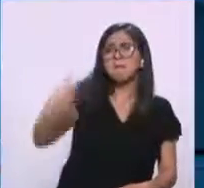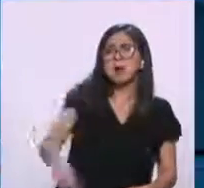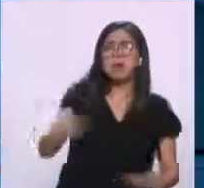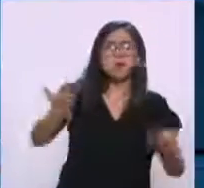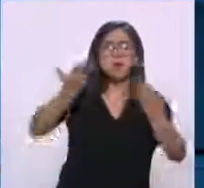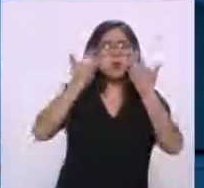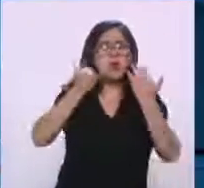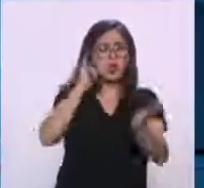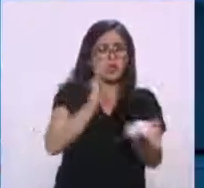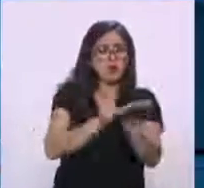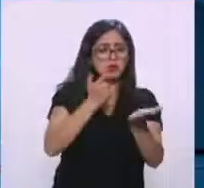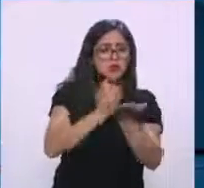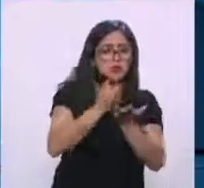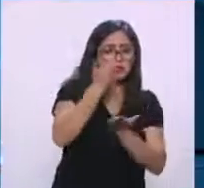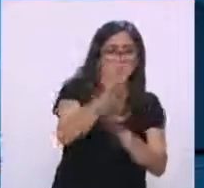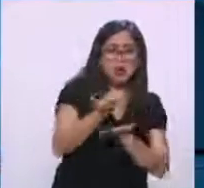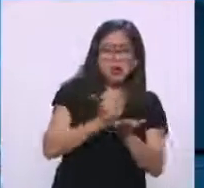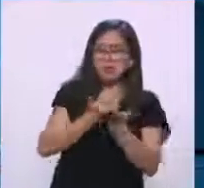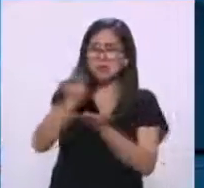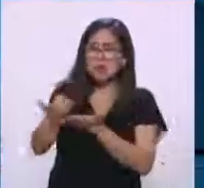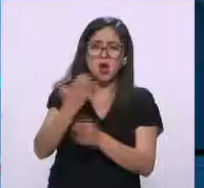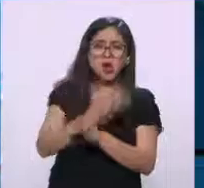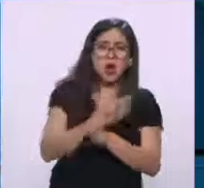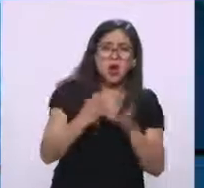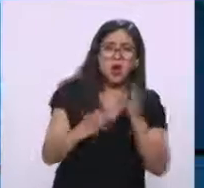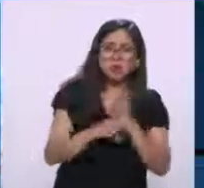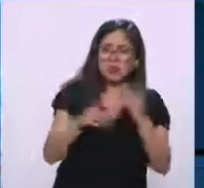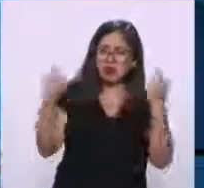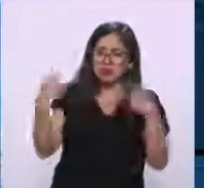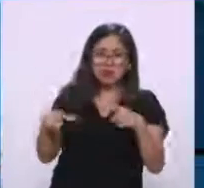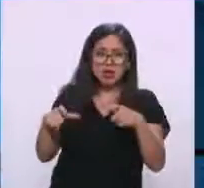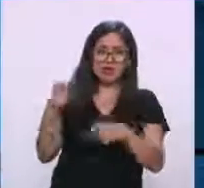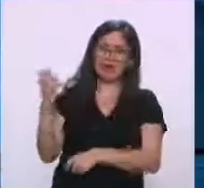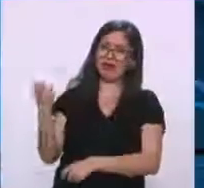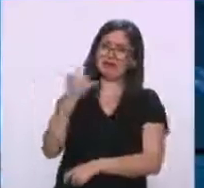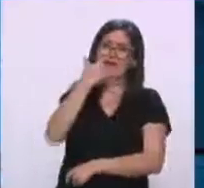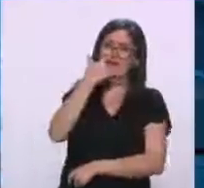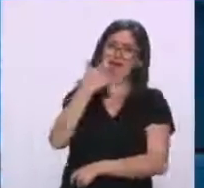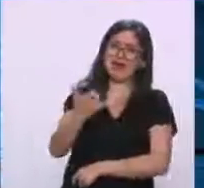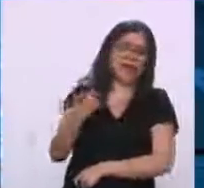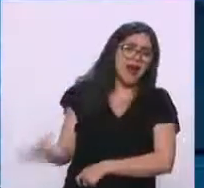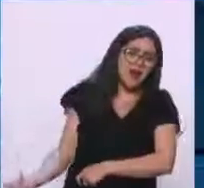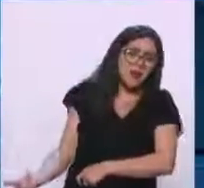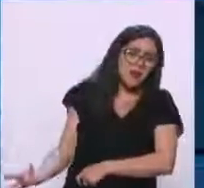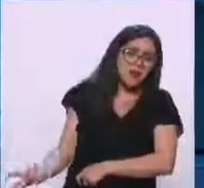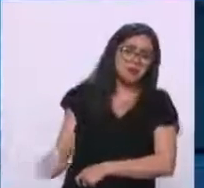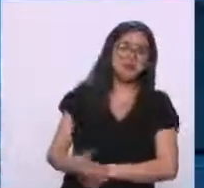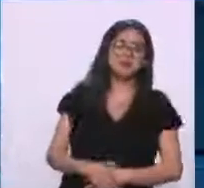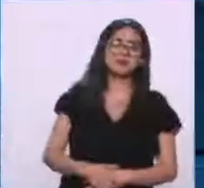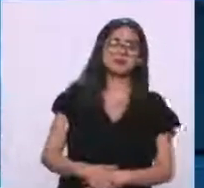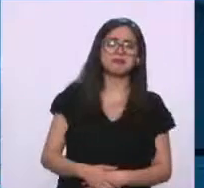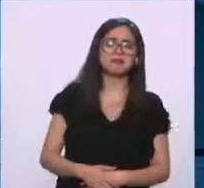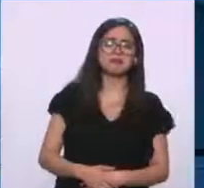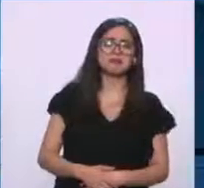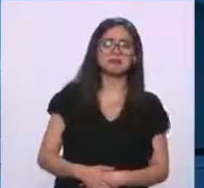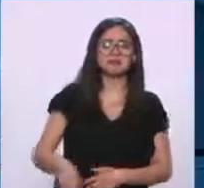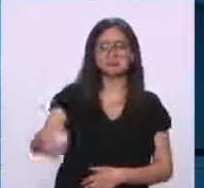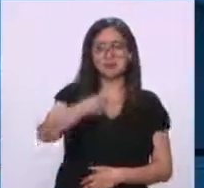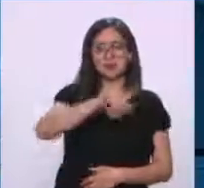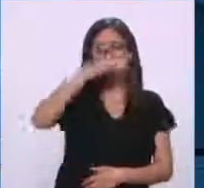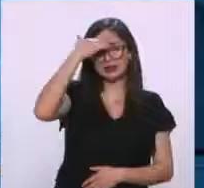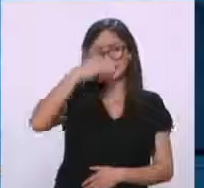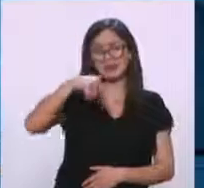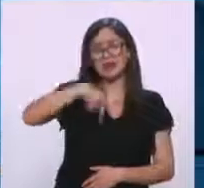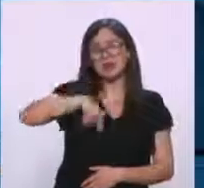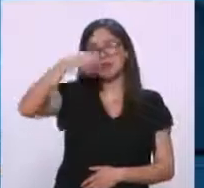tenga impuestos a la riqueza como tal, es rarísimo en el mundo. O sea, somos un país de... Víctor, un país atípico, sí, una